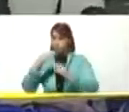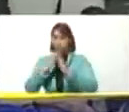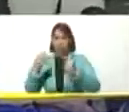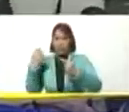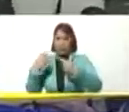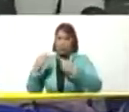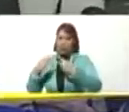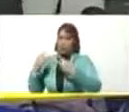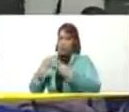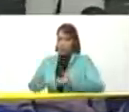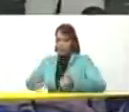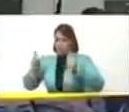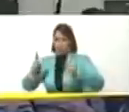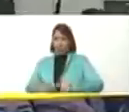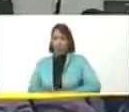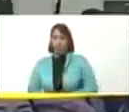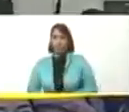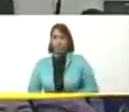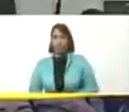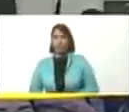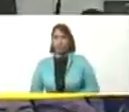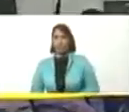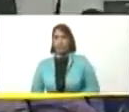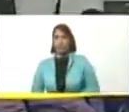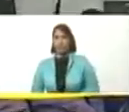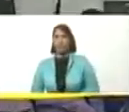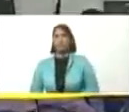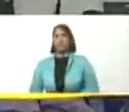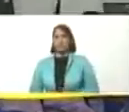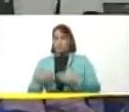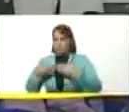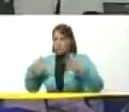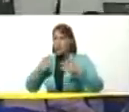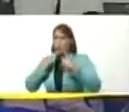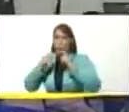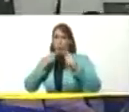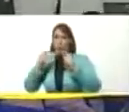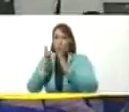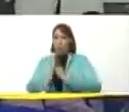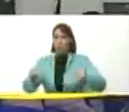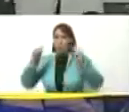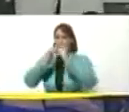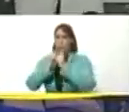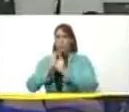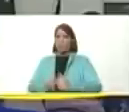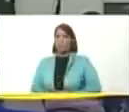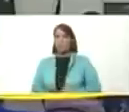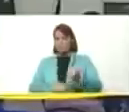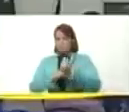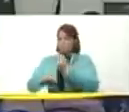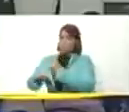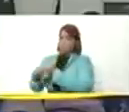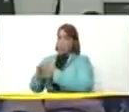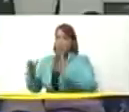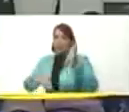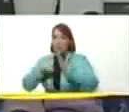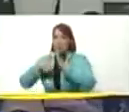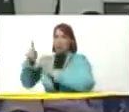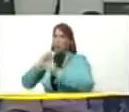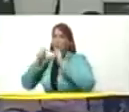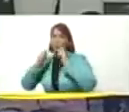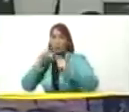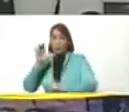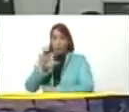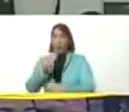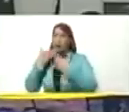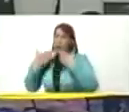tipo, que nos va a permitir relanzar el turismo en Anzoátegui y contribuir al gran desarrollo turístico de la patria. Muchísimas gracias,